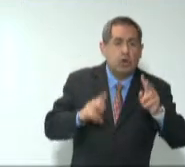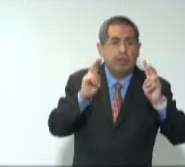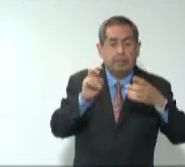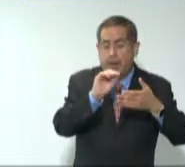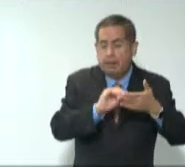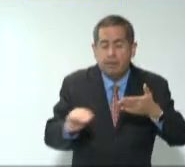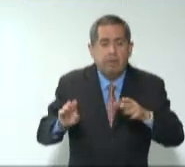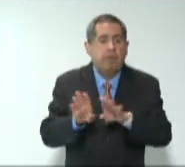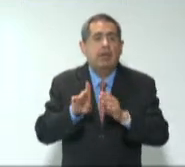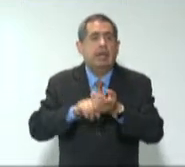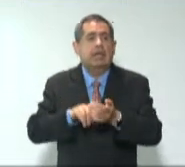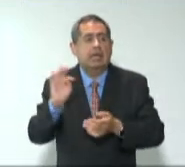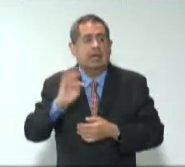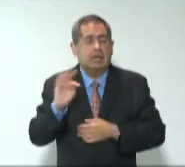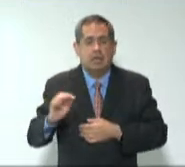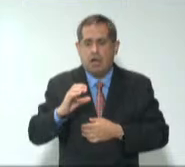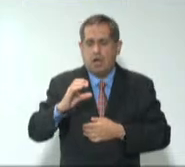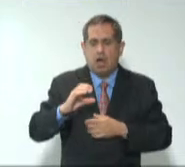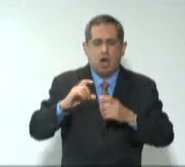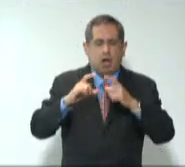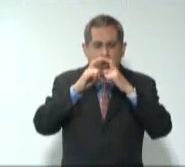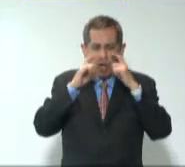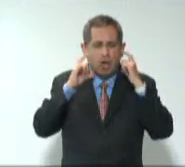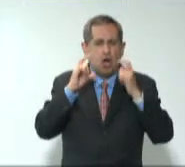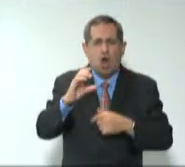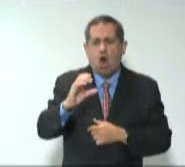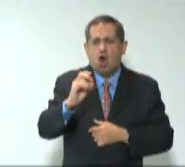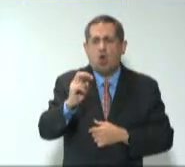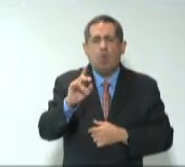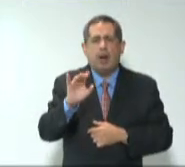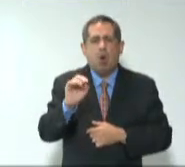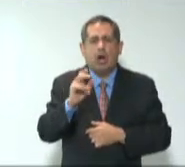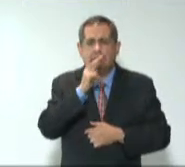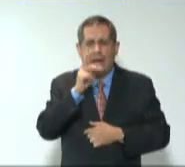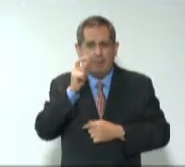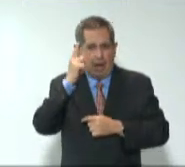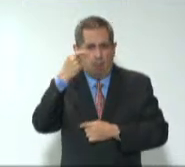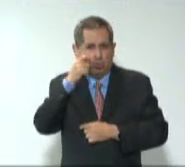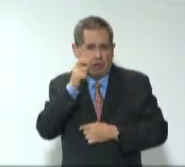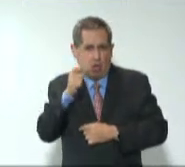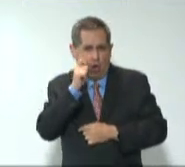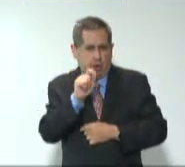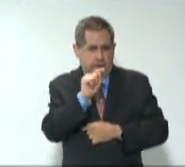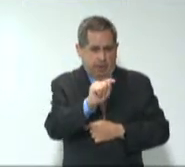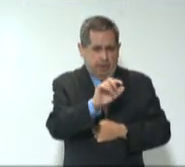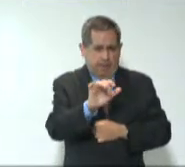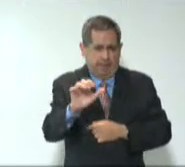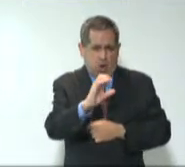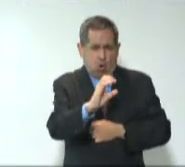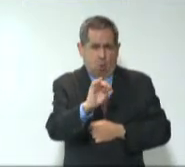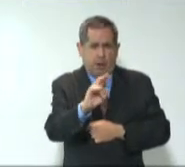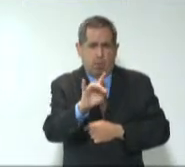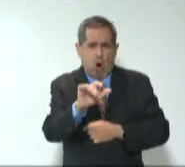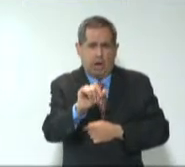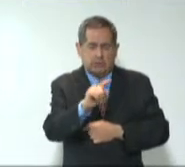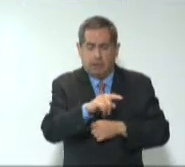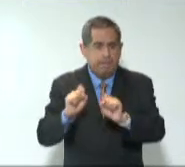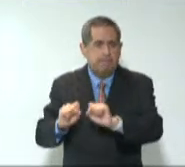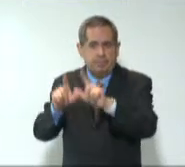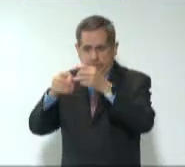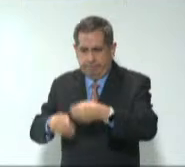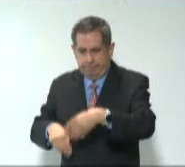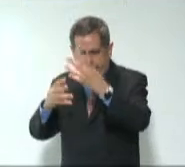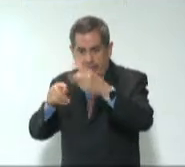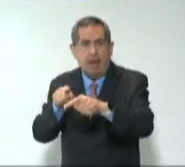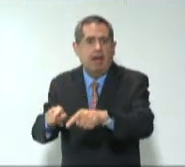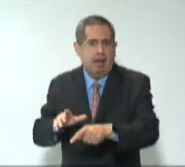si quiero poner poner curva bocas me salen todas las conferencias de prensa sobre donde se abóboras esa es una página que